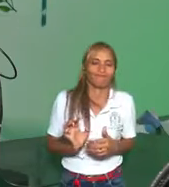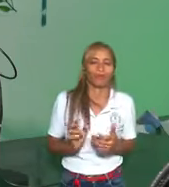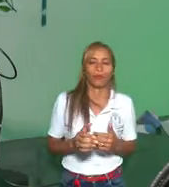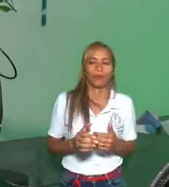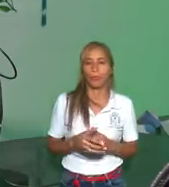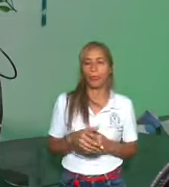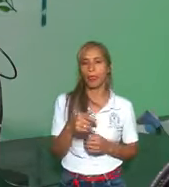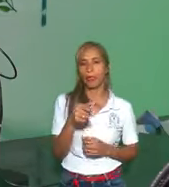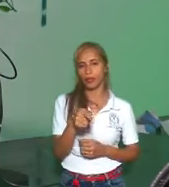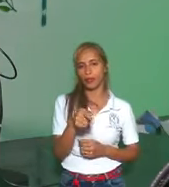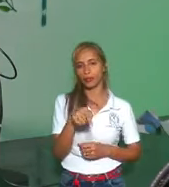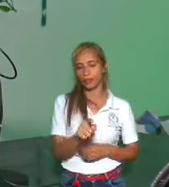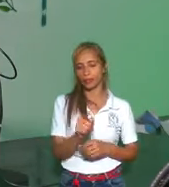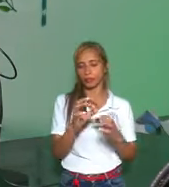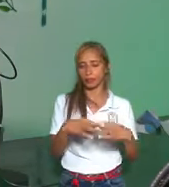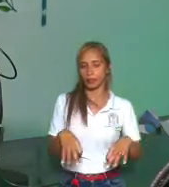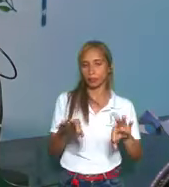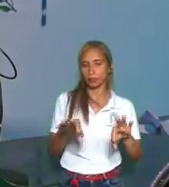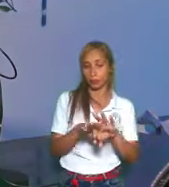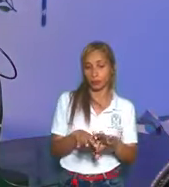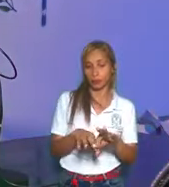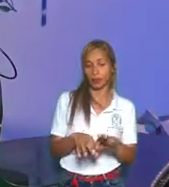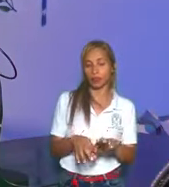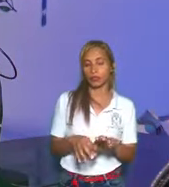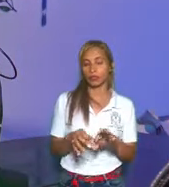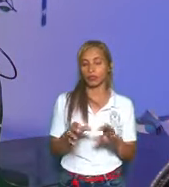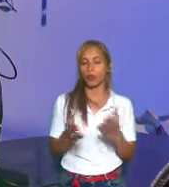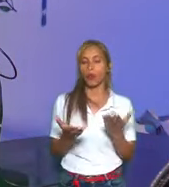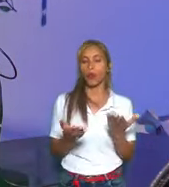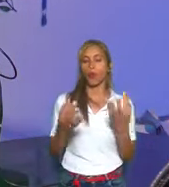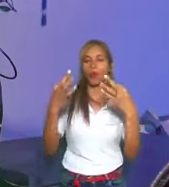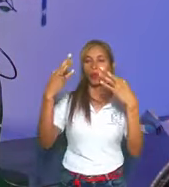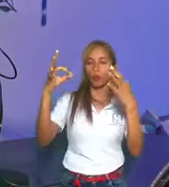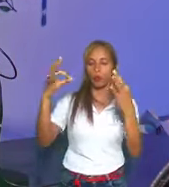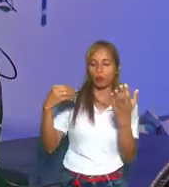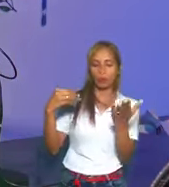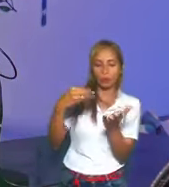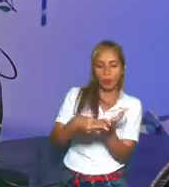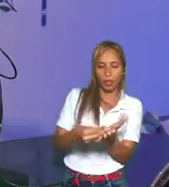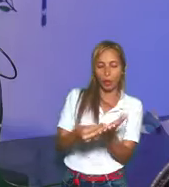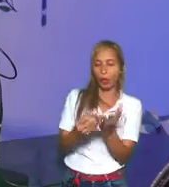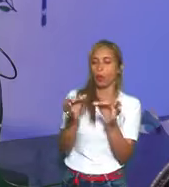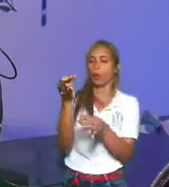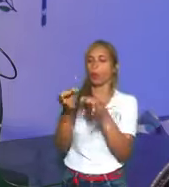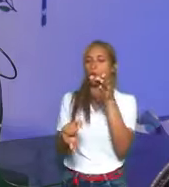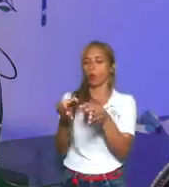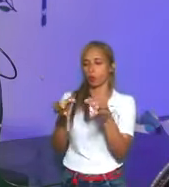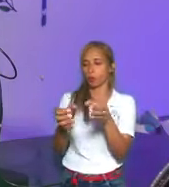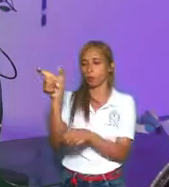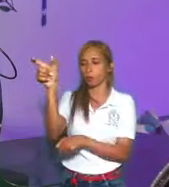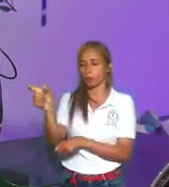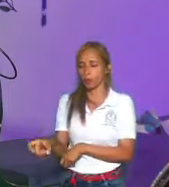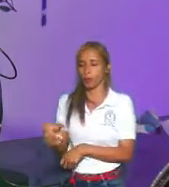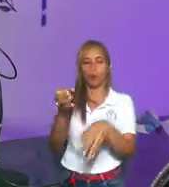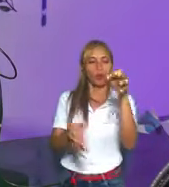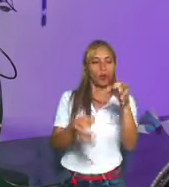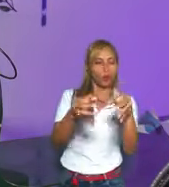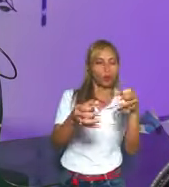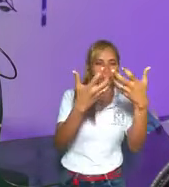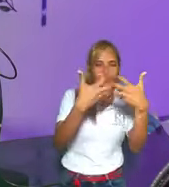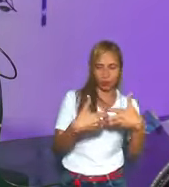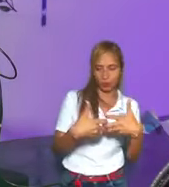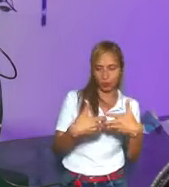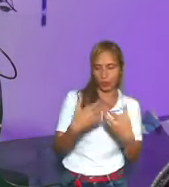eso es importante, para tener una facturación justa para ambas partes. La empresa entonces hace de manera